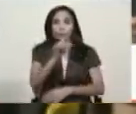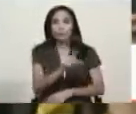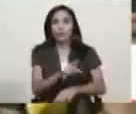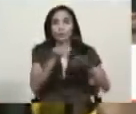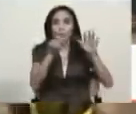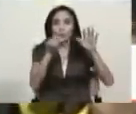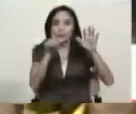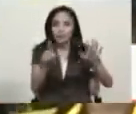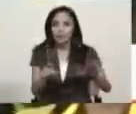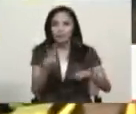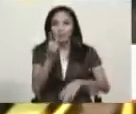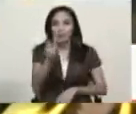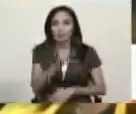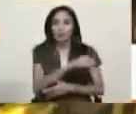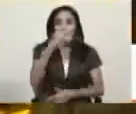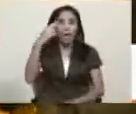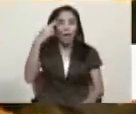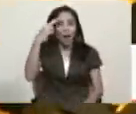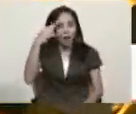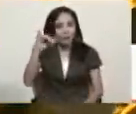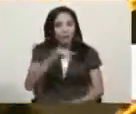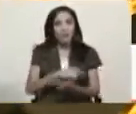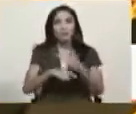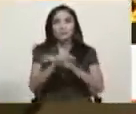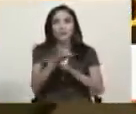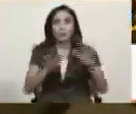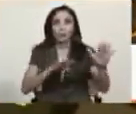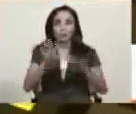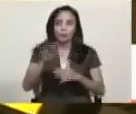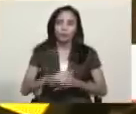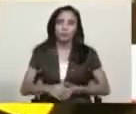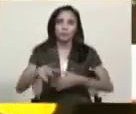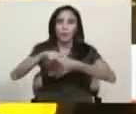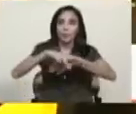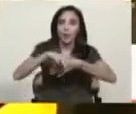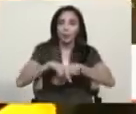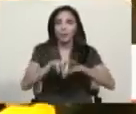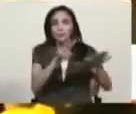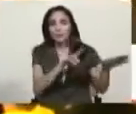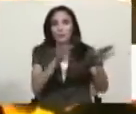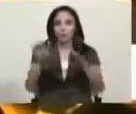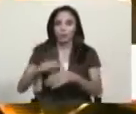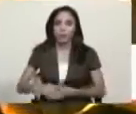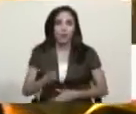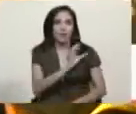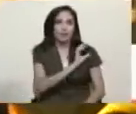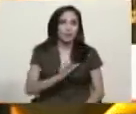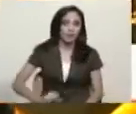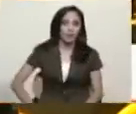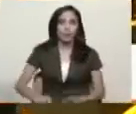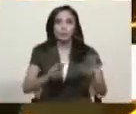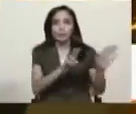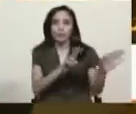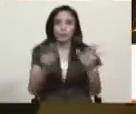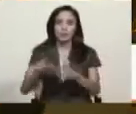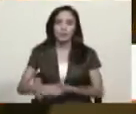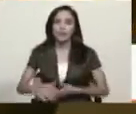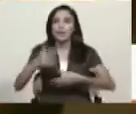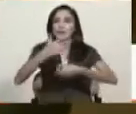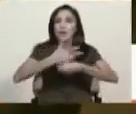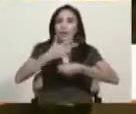162. Haití, 114. Paraguay, 79. El Salvador, 77.